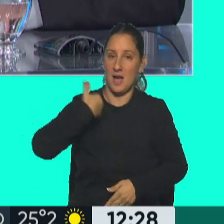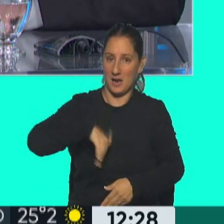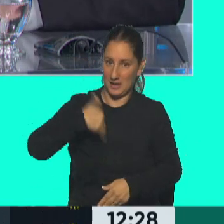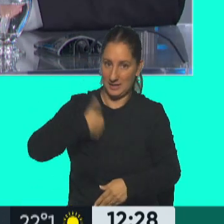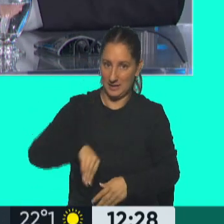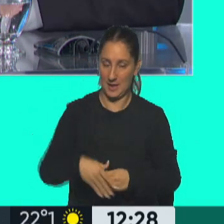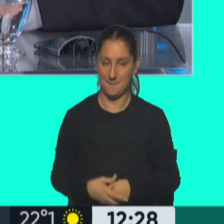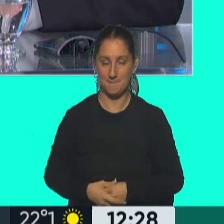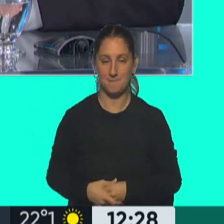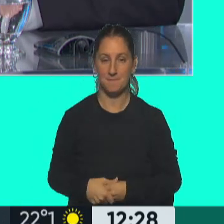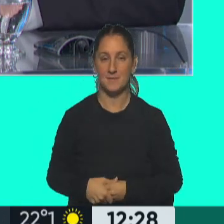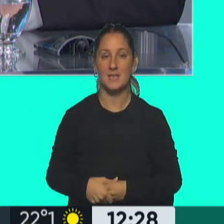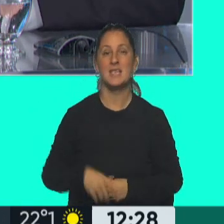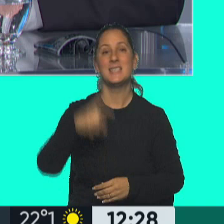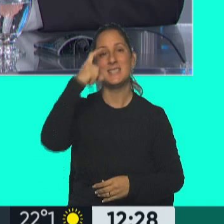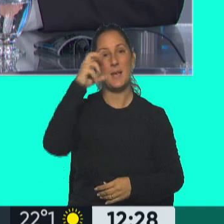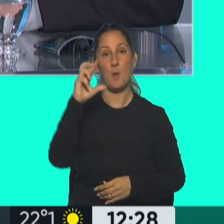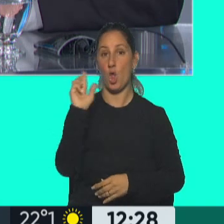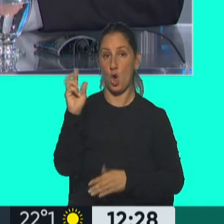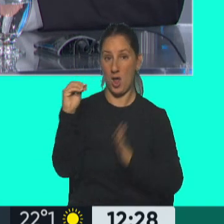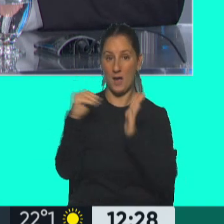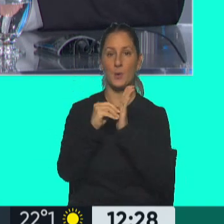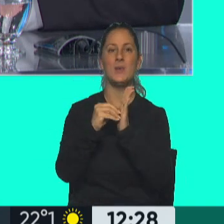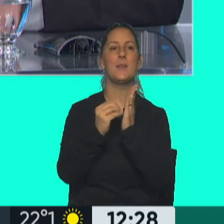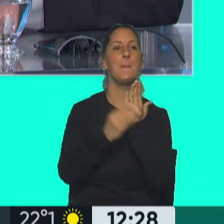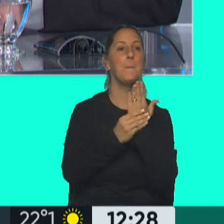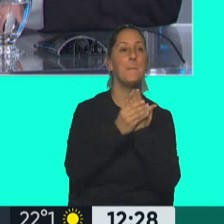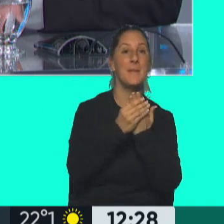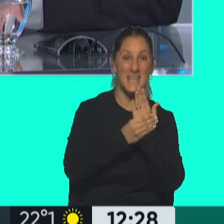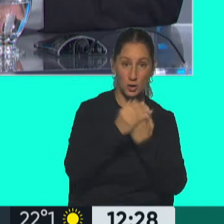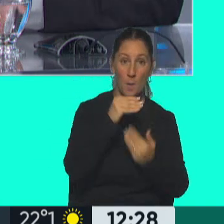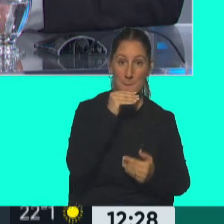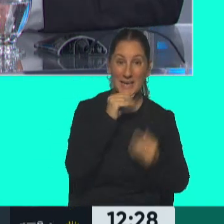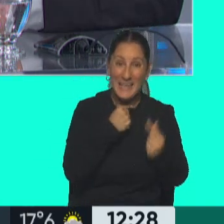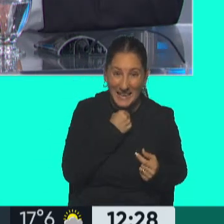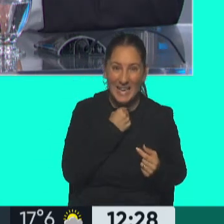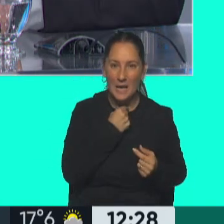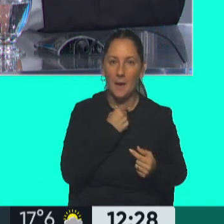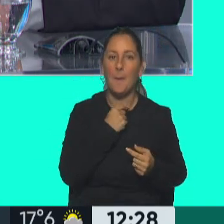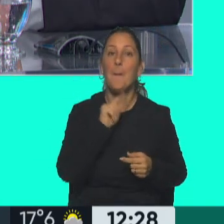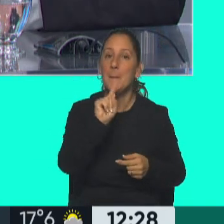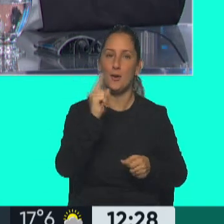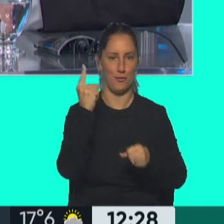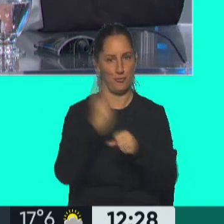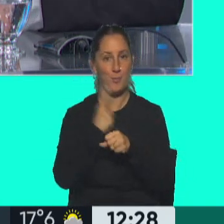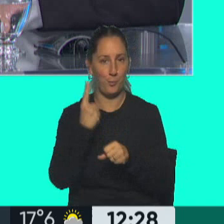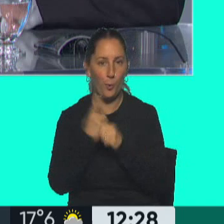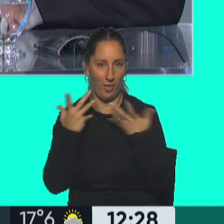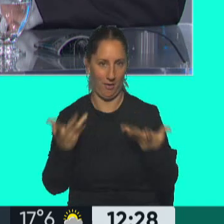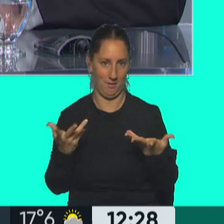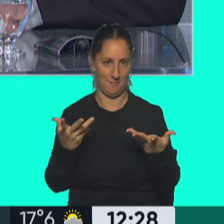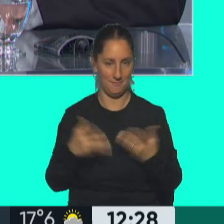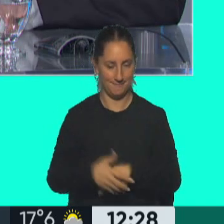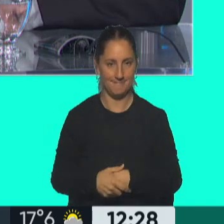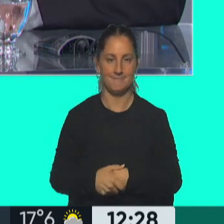digamos liberar el cepo no es que el actual ministro no lo quiera hacer no puede hacerlo es ese problema lógicamente este